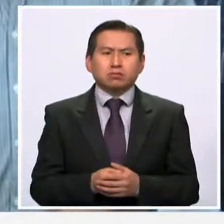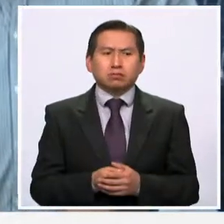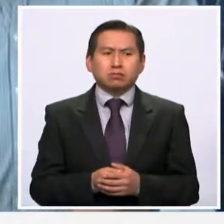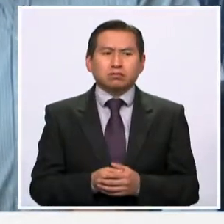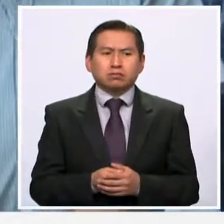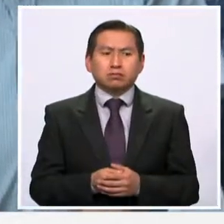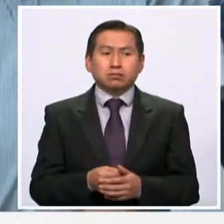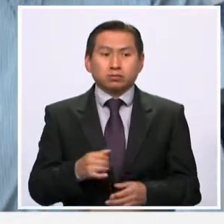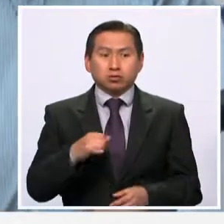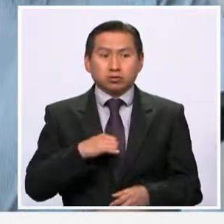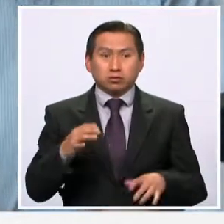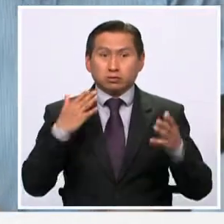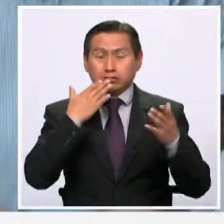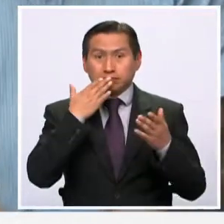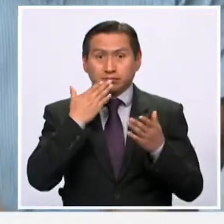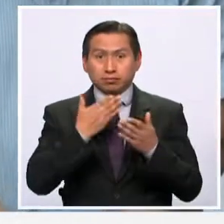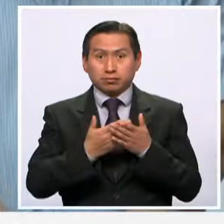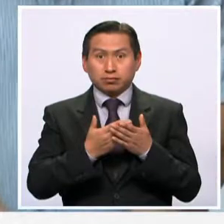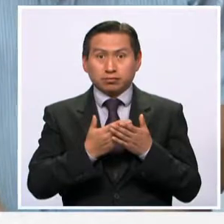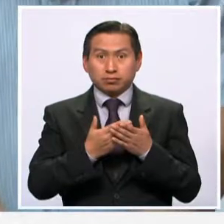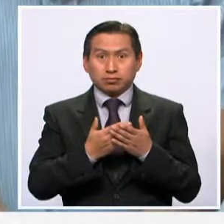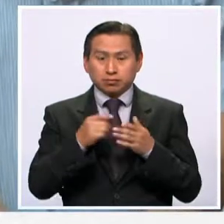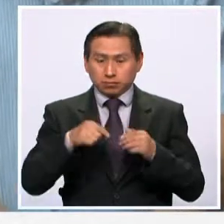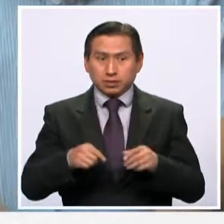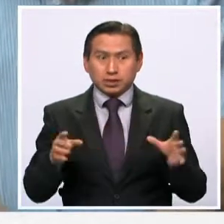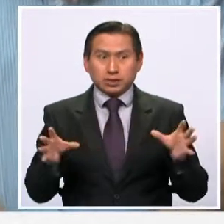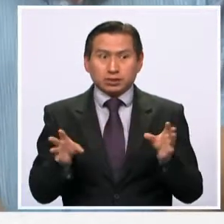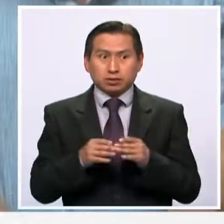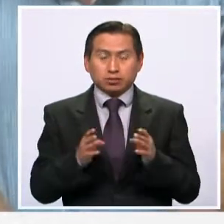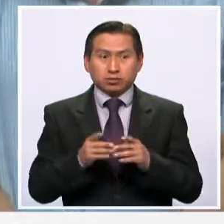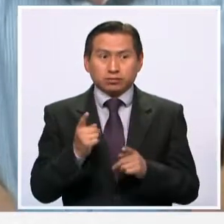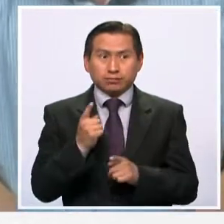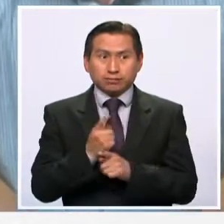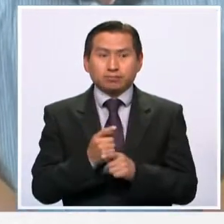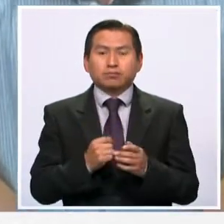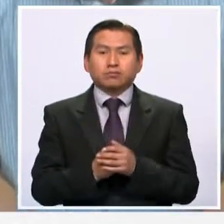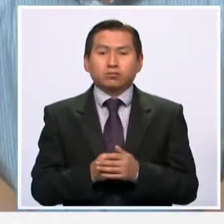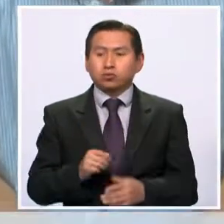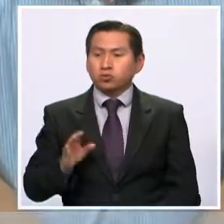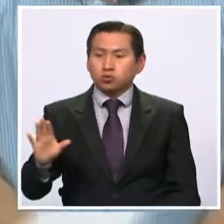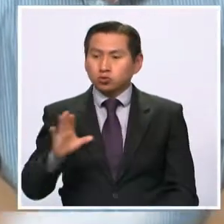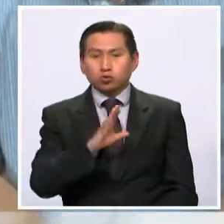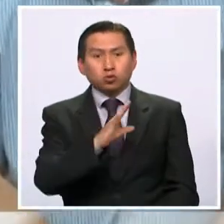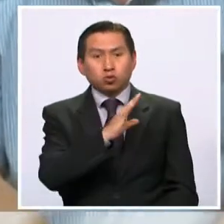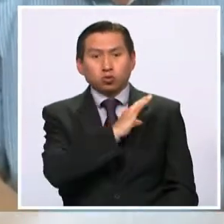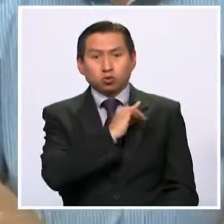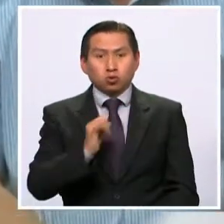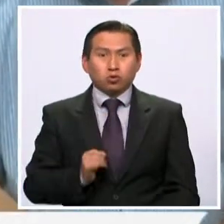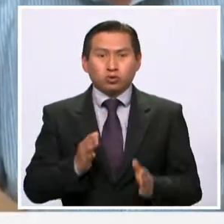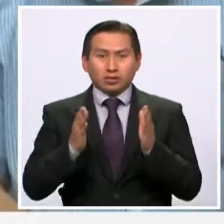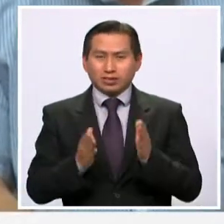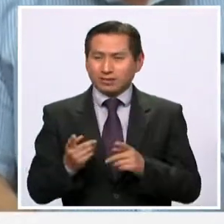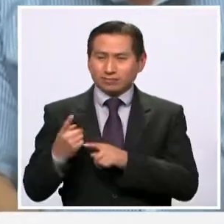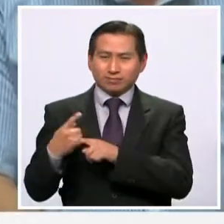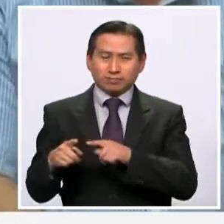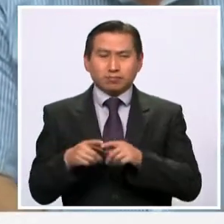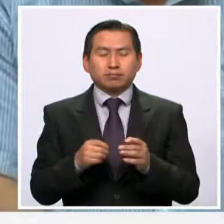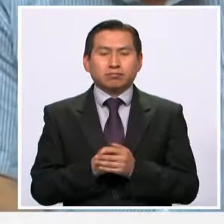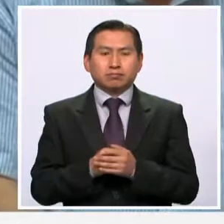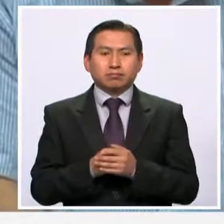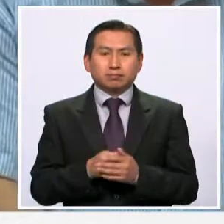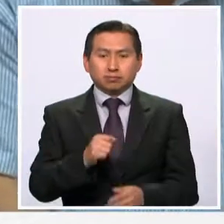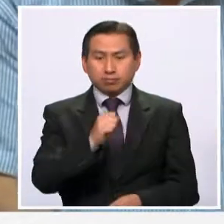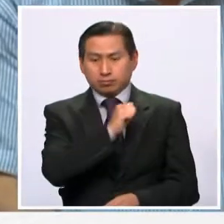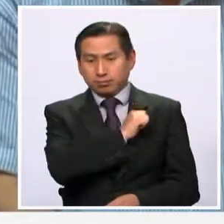Celebro el haber estado en una sesión de los concejales y con la presencia del